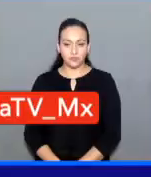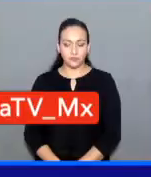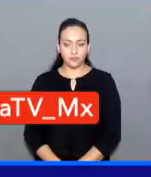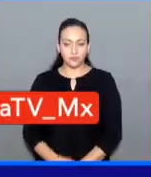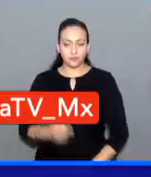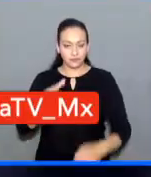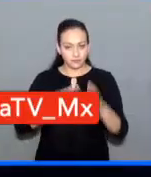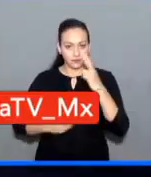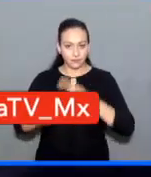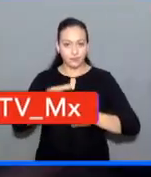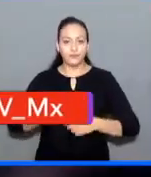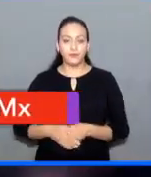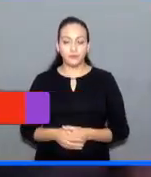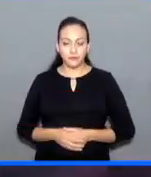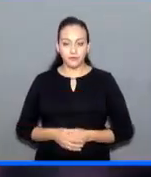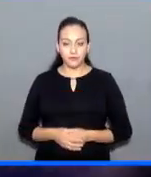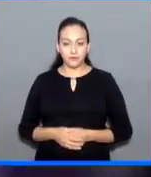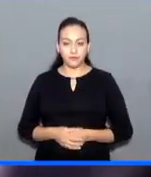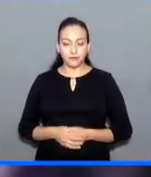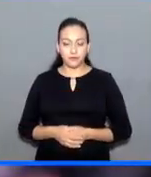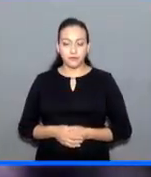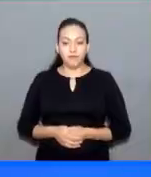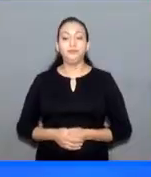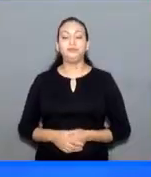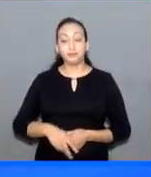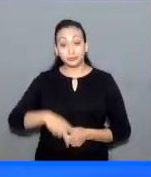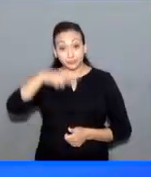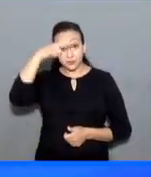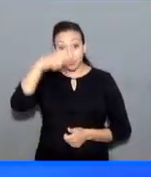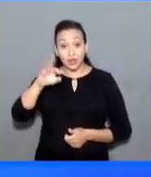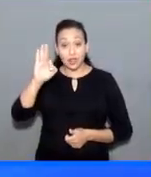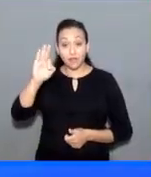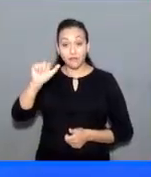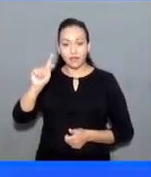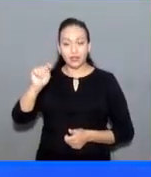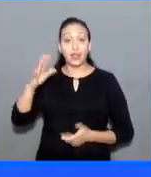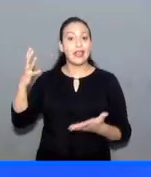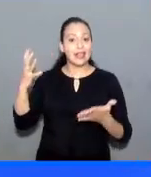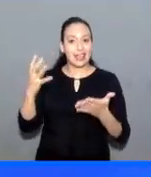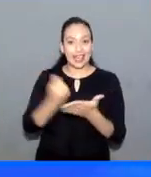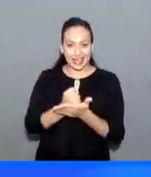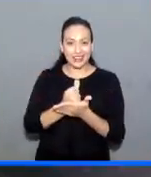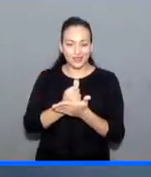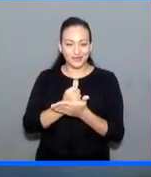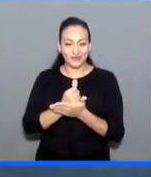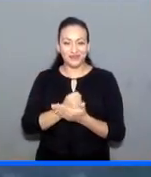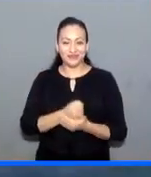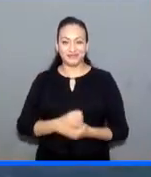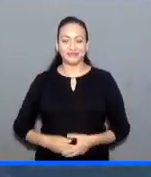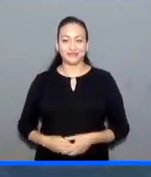Continuamos. Gana mexicana Fátima Bosch concurso Miss Universo.